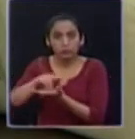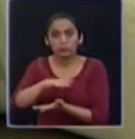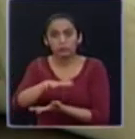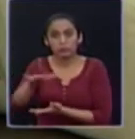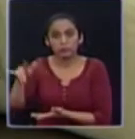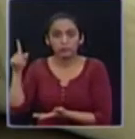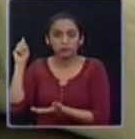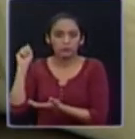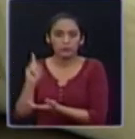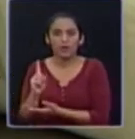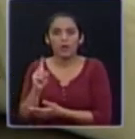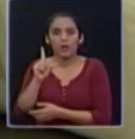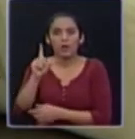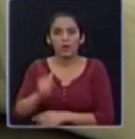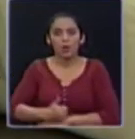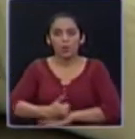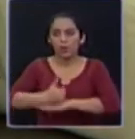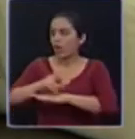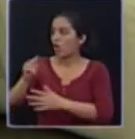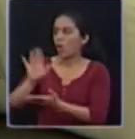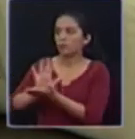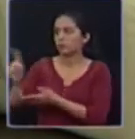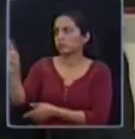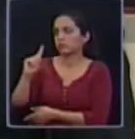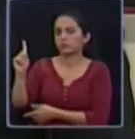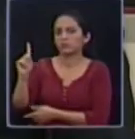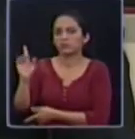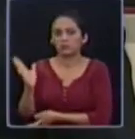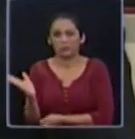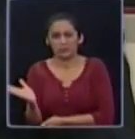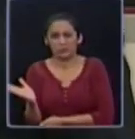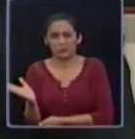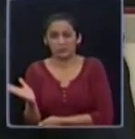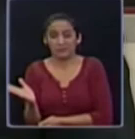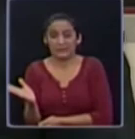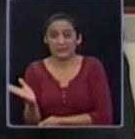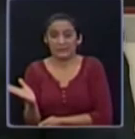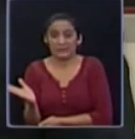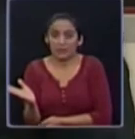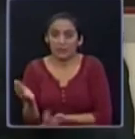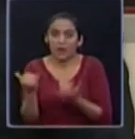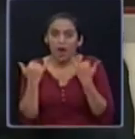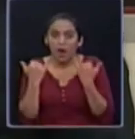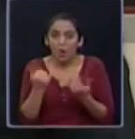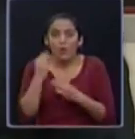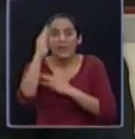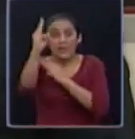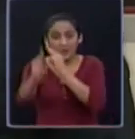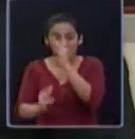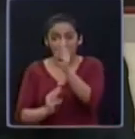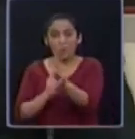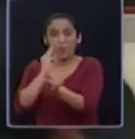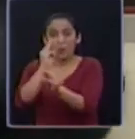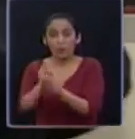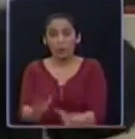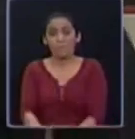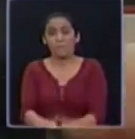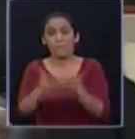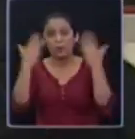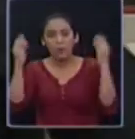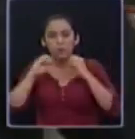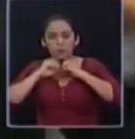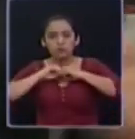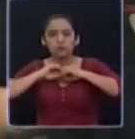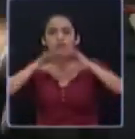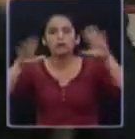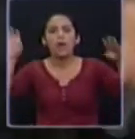conocida, y bueno, ocasiona toda una reacción. Ahora hemos aparecido en la mayor parte de periódicos del mundo. Más allá de que